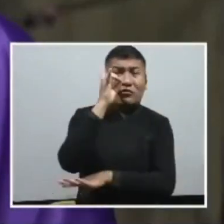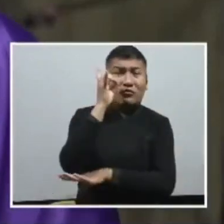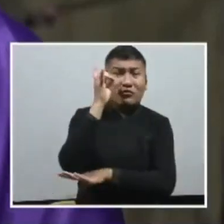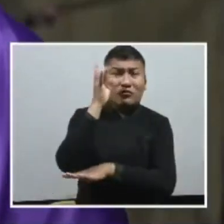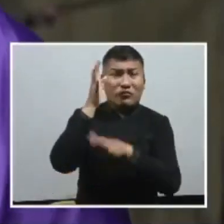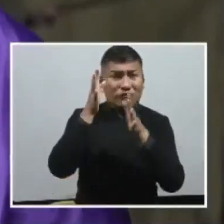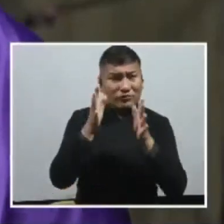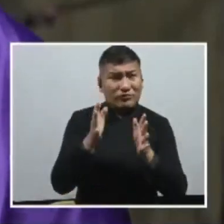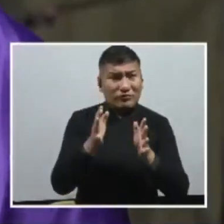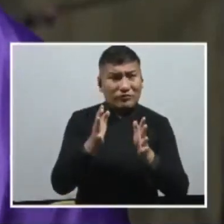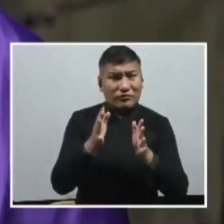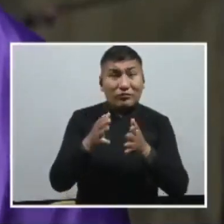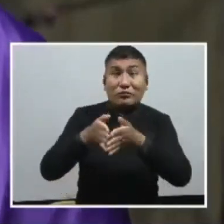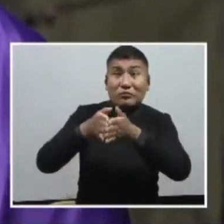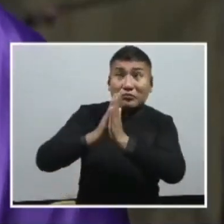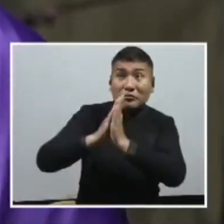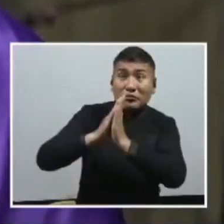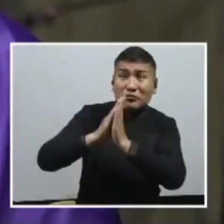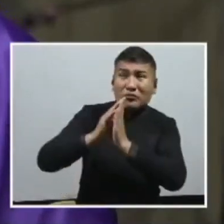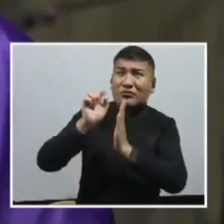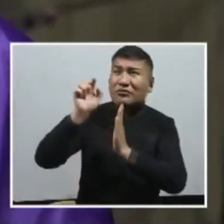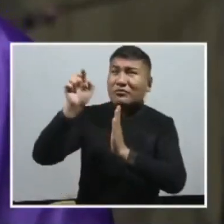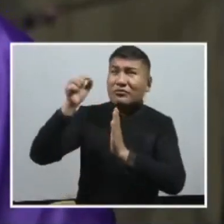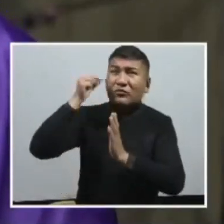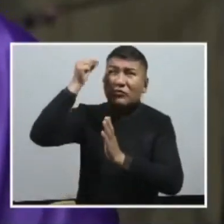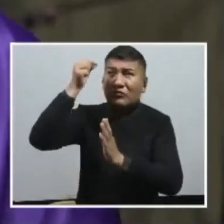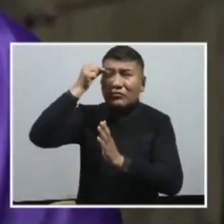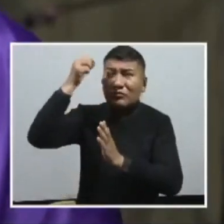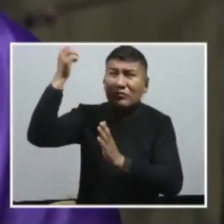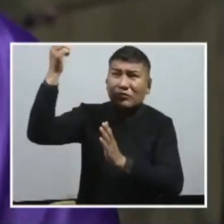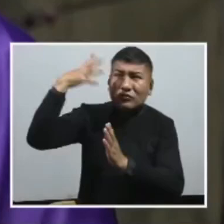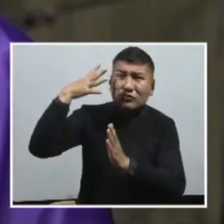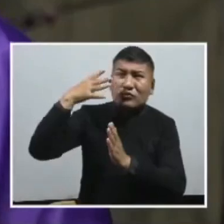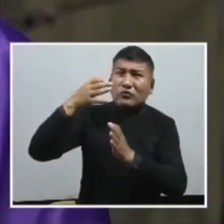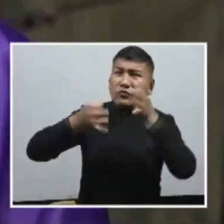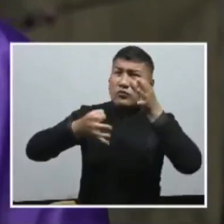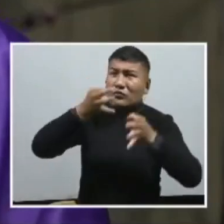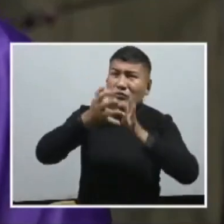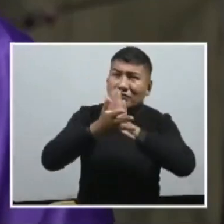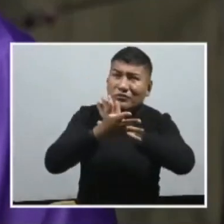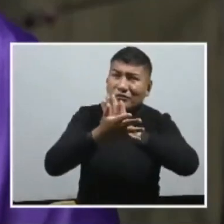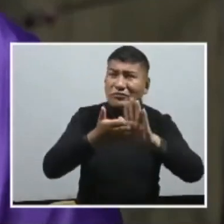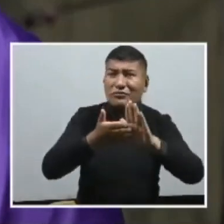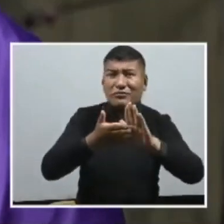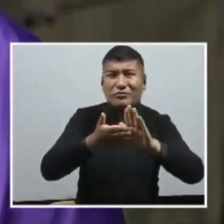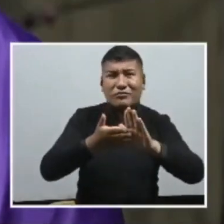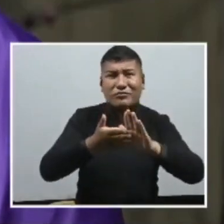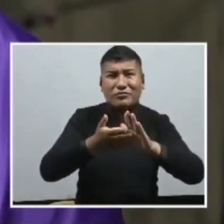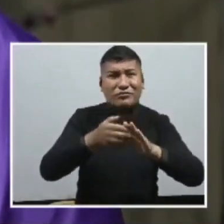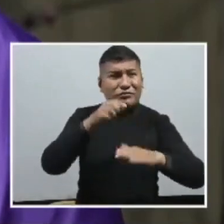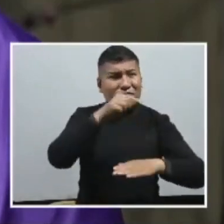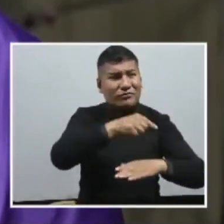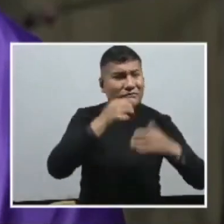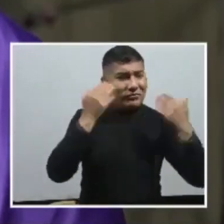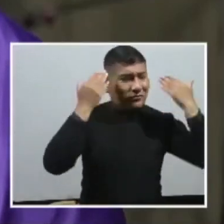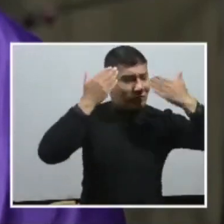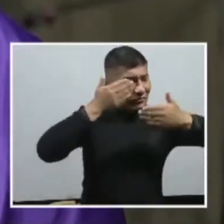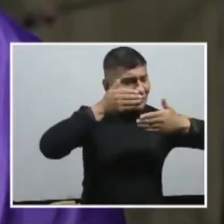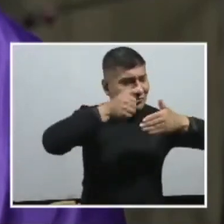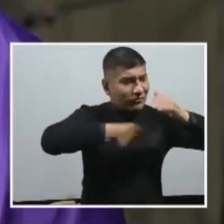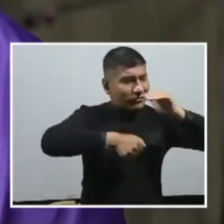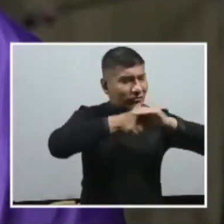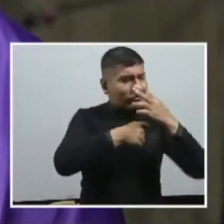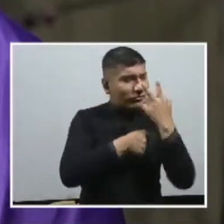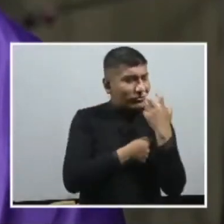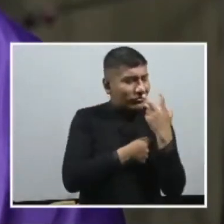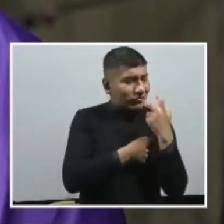le pedimos luz a los que nos gobiernan para que la justicia, que debiera ser ciega y así poder